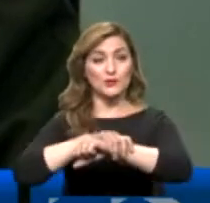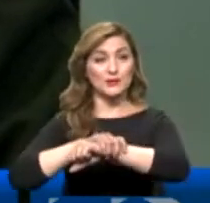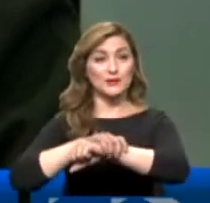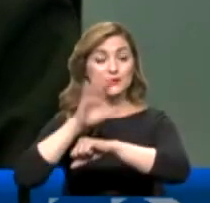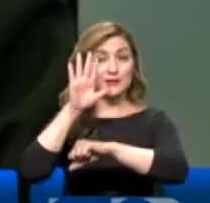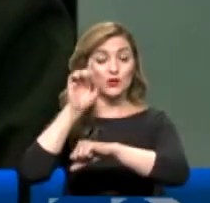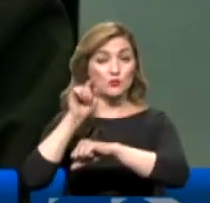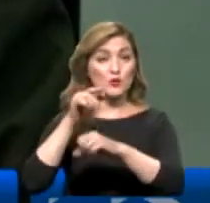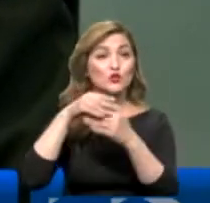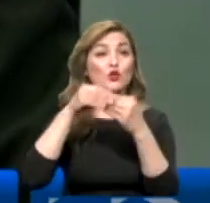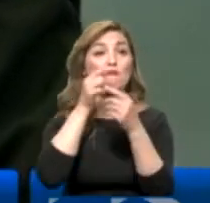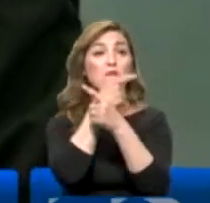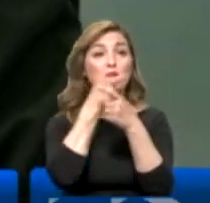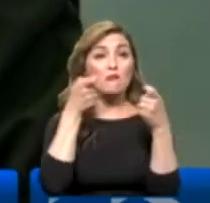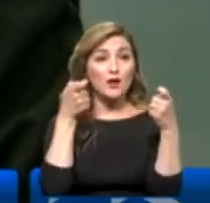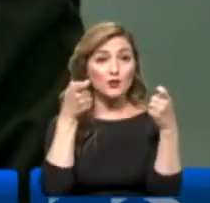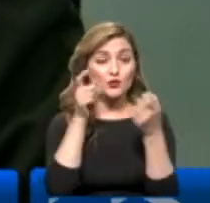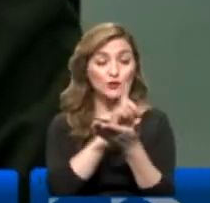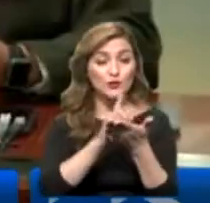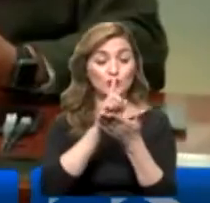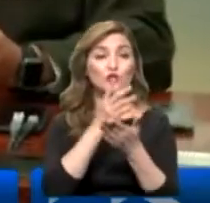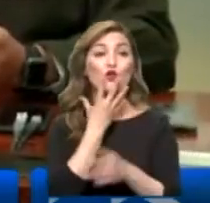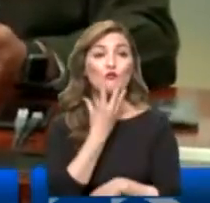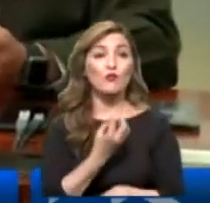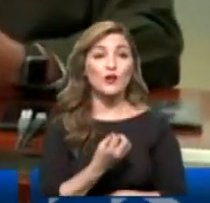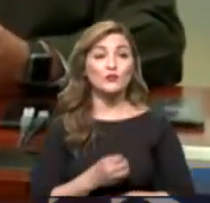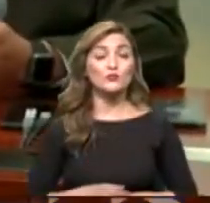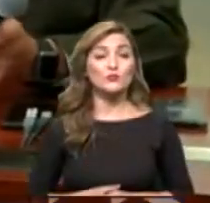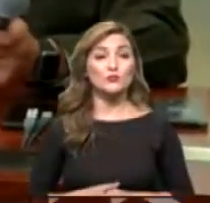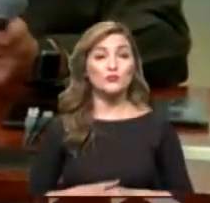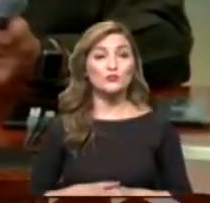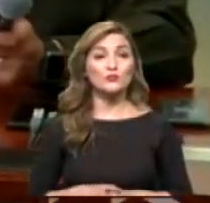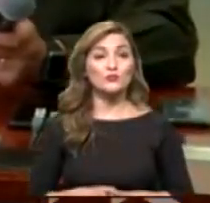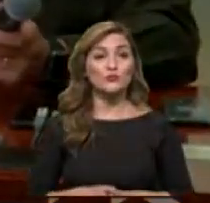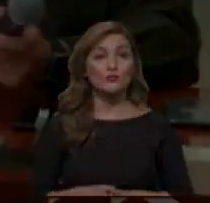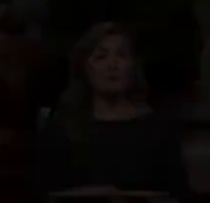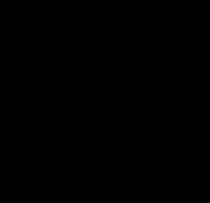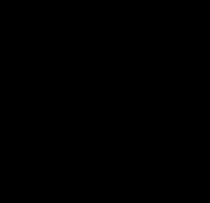$5,000 falsos en el distrito de Eloy Alfaro. En Quito, Paul Coello, 24 horas.